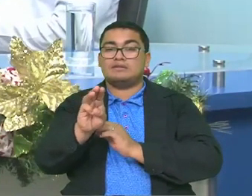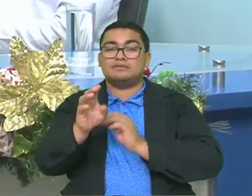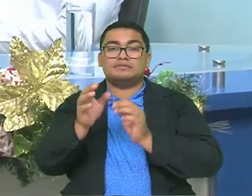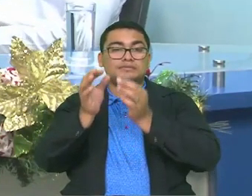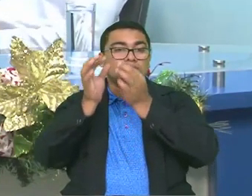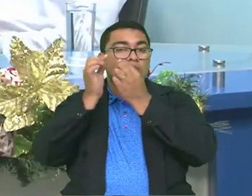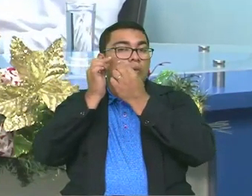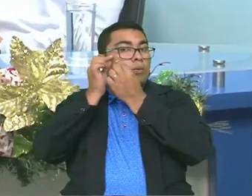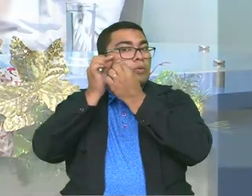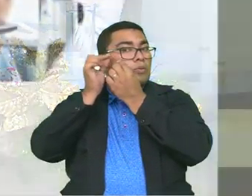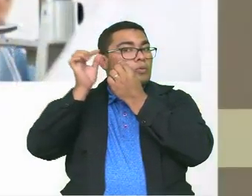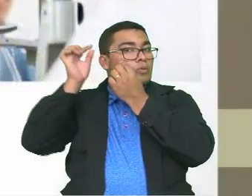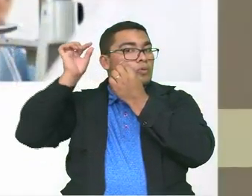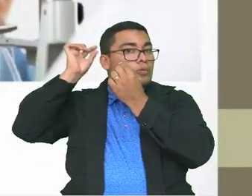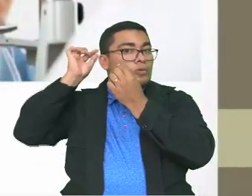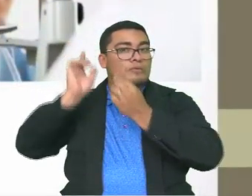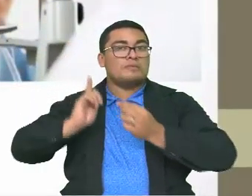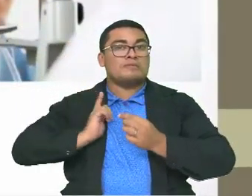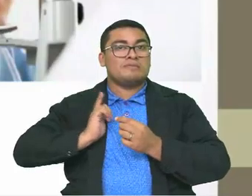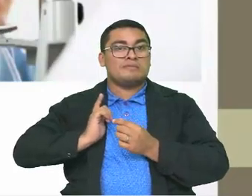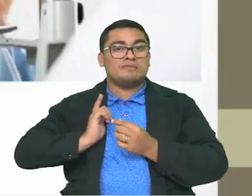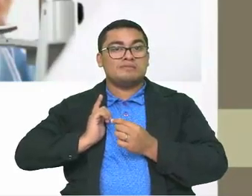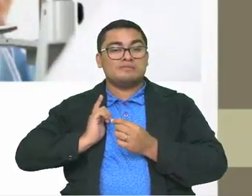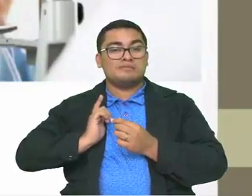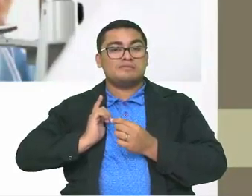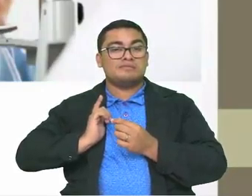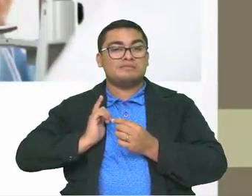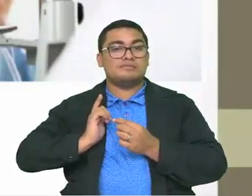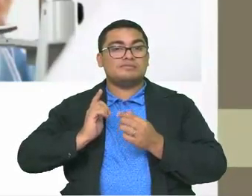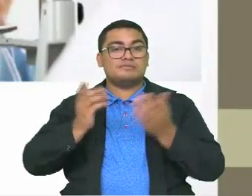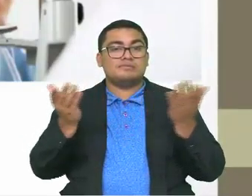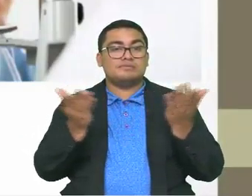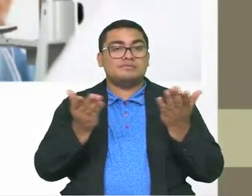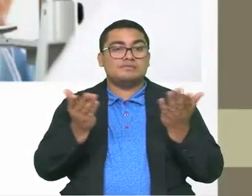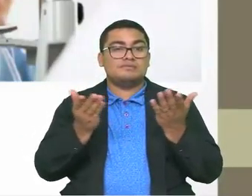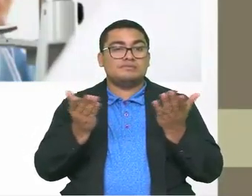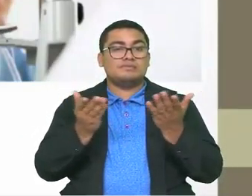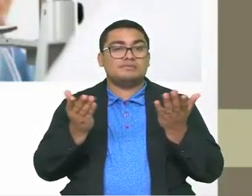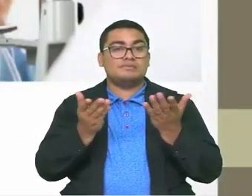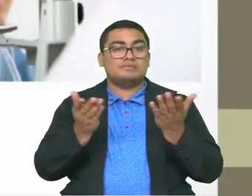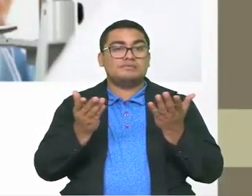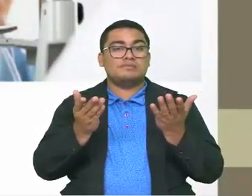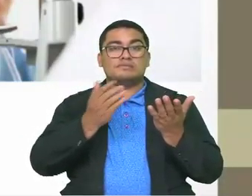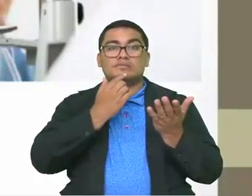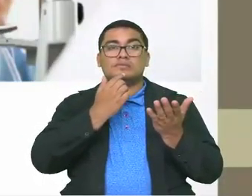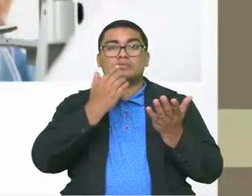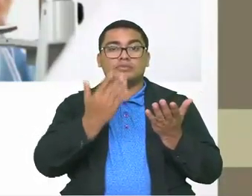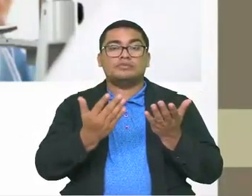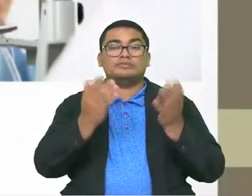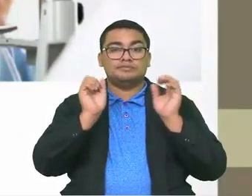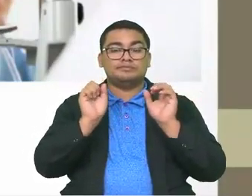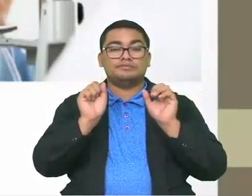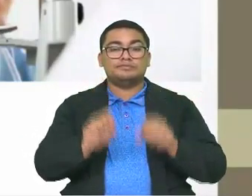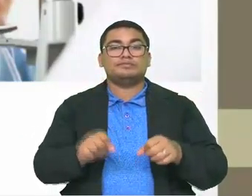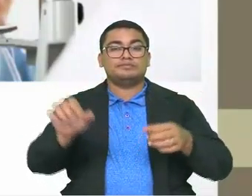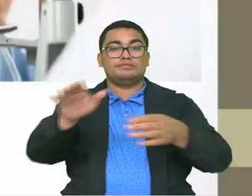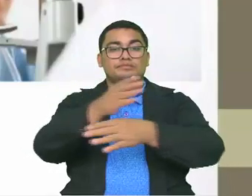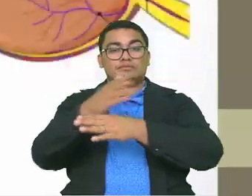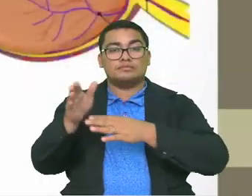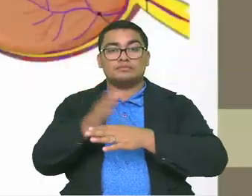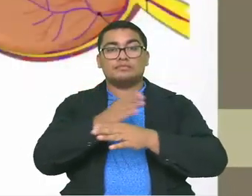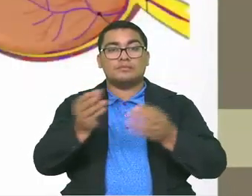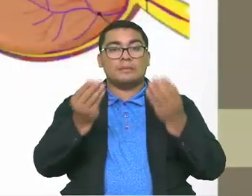nervio óptico, hablamos de un nervio, un cablecito que une lo que es el cerebro con el ojo, para tenerlo muy claro. Un cablecito que aproximadamente mide